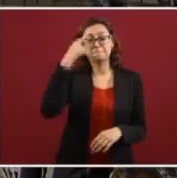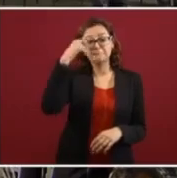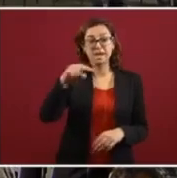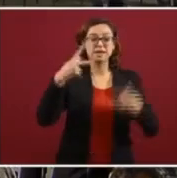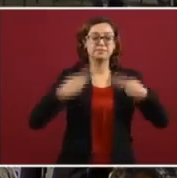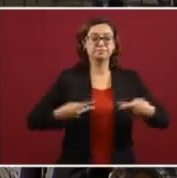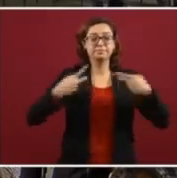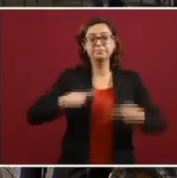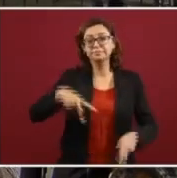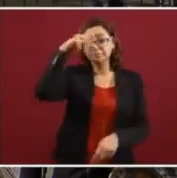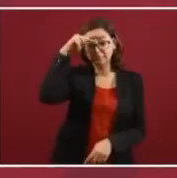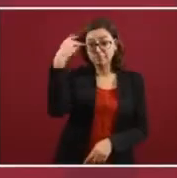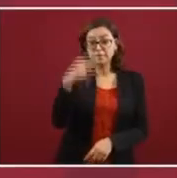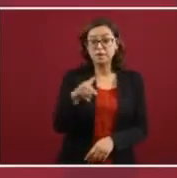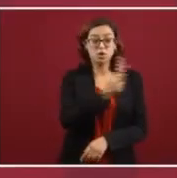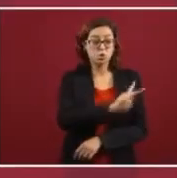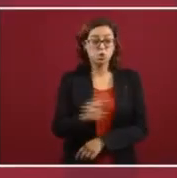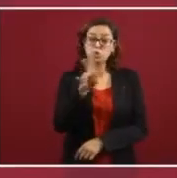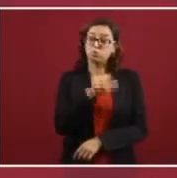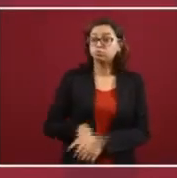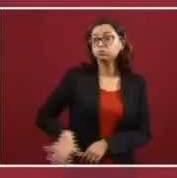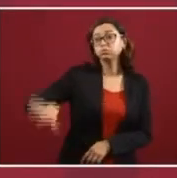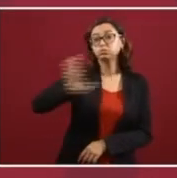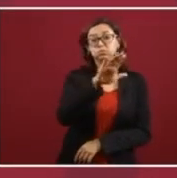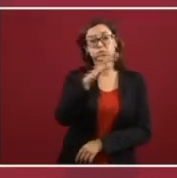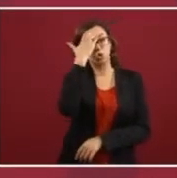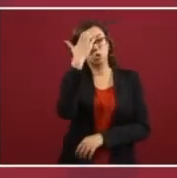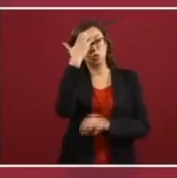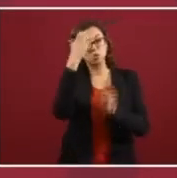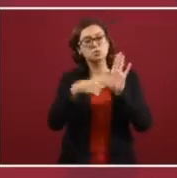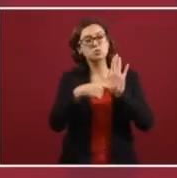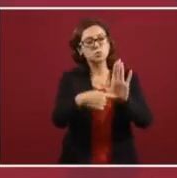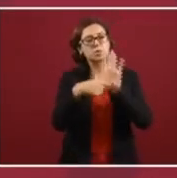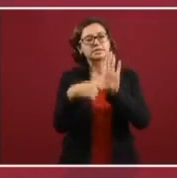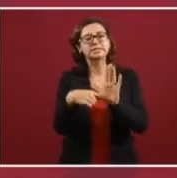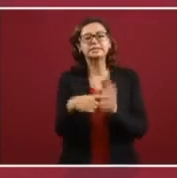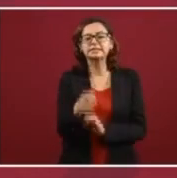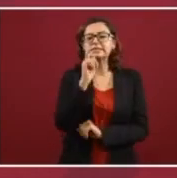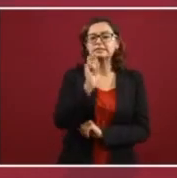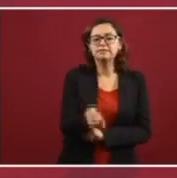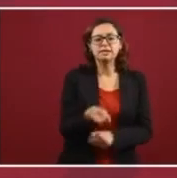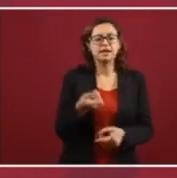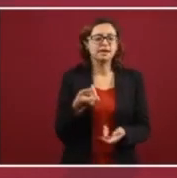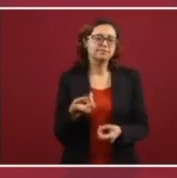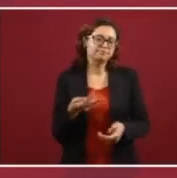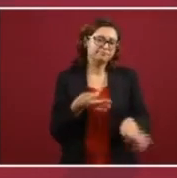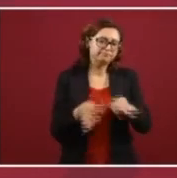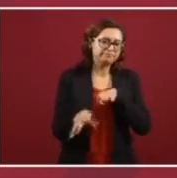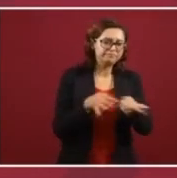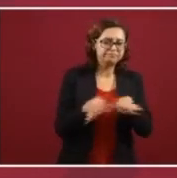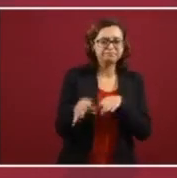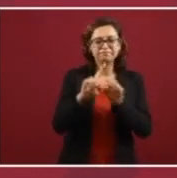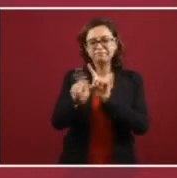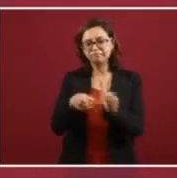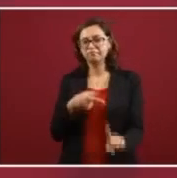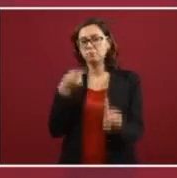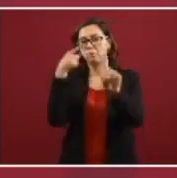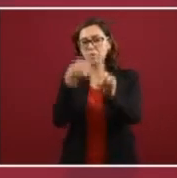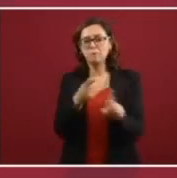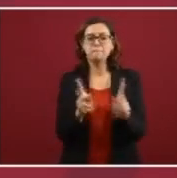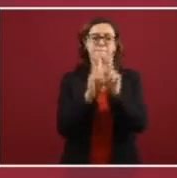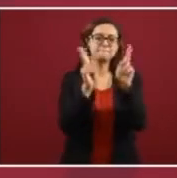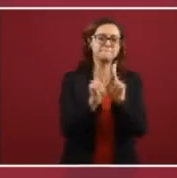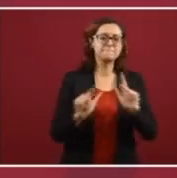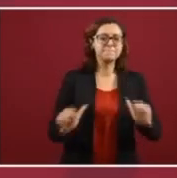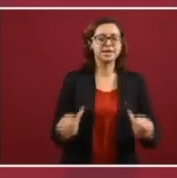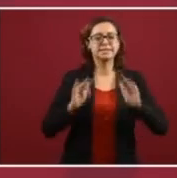A 11 meses de iniciada su administración, el presidente de México, Andrés Manuel López Obrador, presentó el informe de seguridad pública en el que se